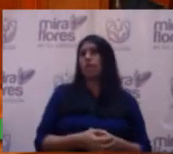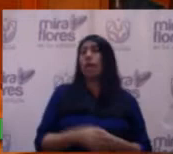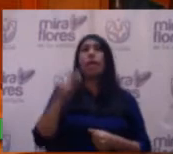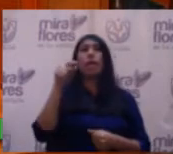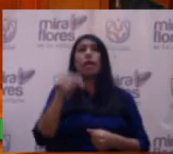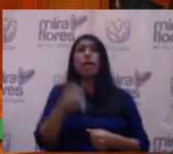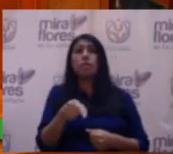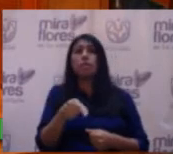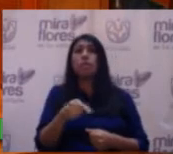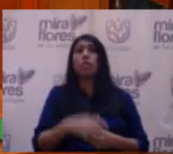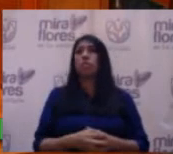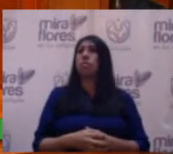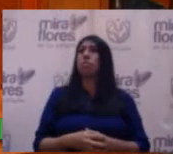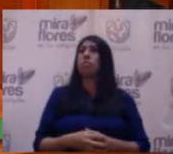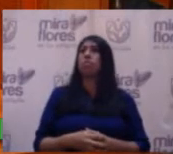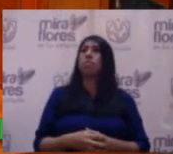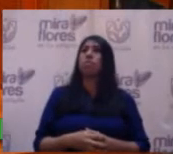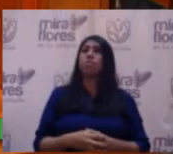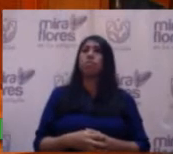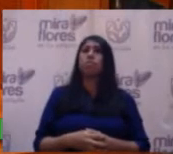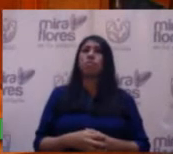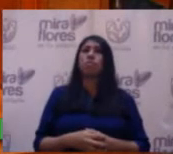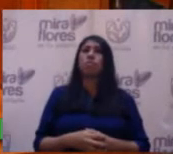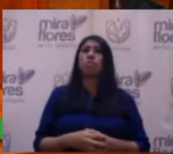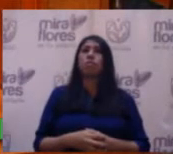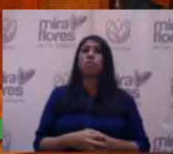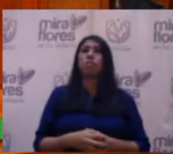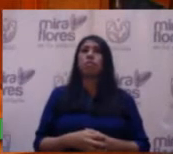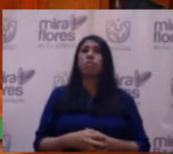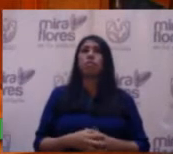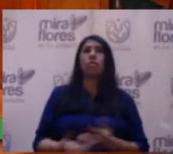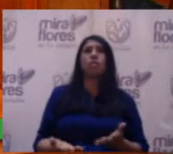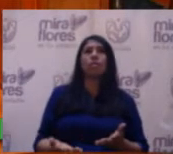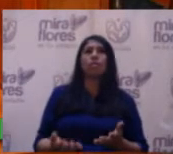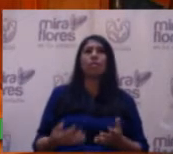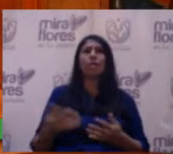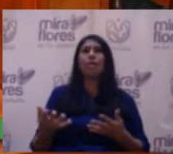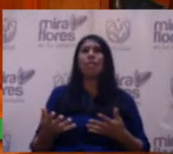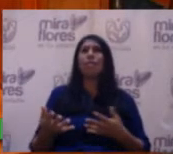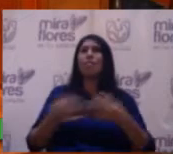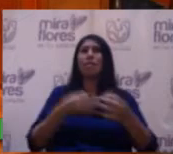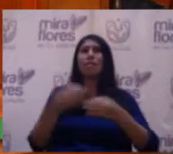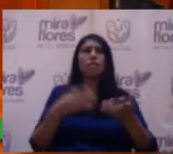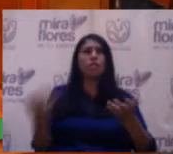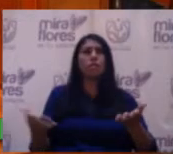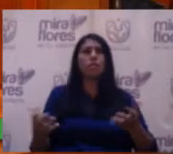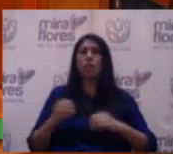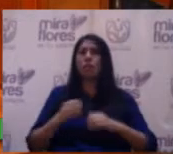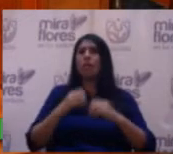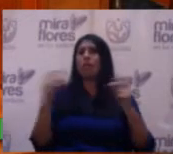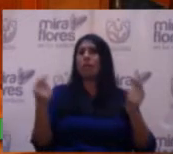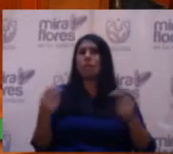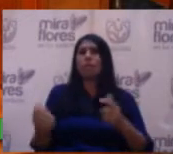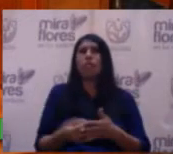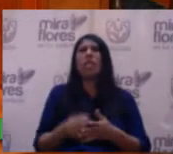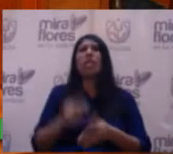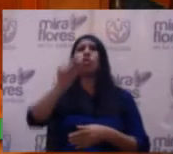Eso en aras de fluidez del conocimiento del TUPA que se cambia año a